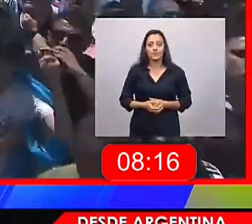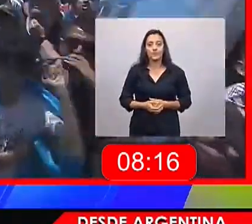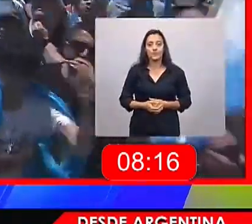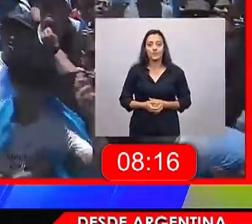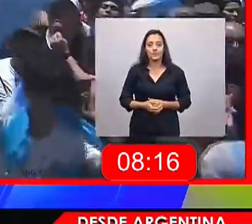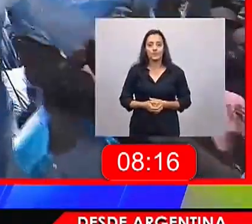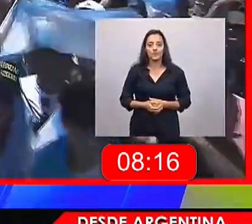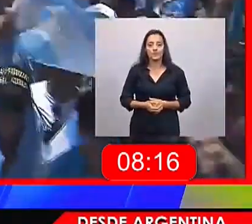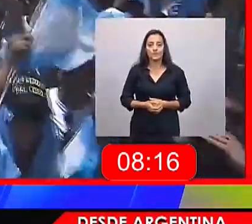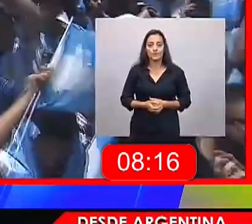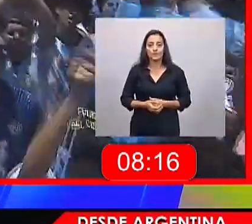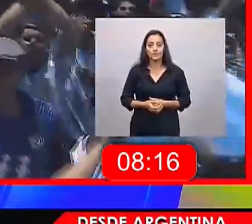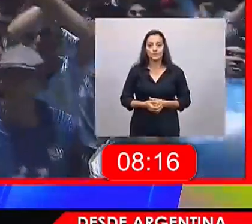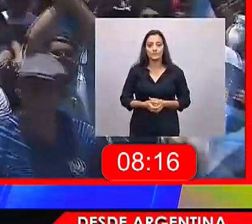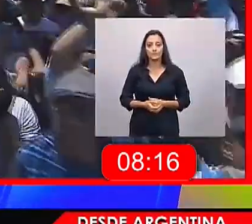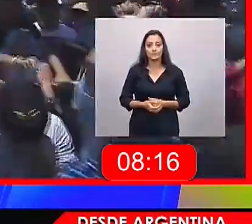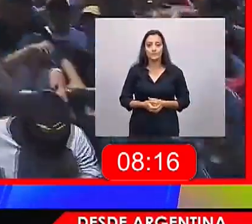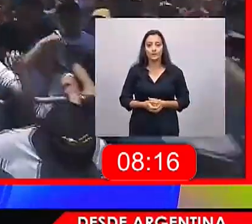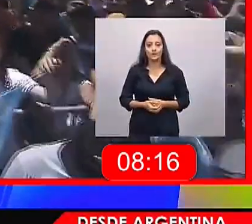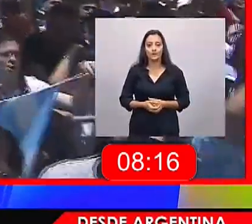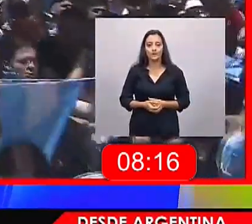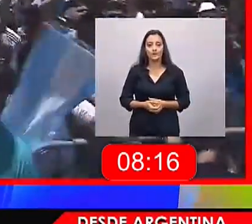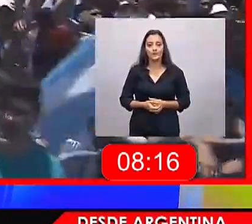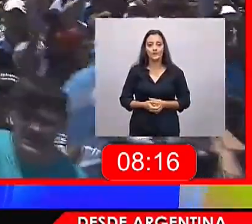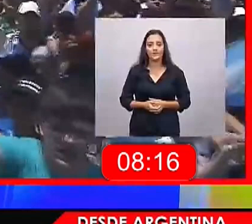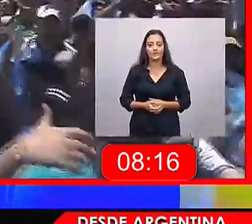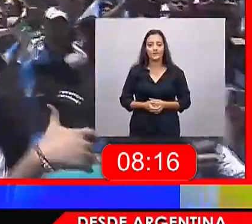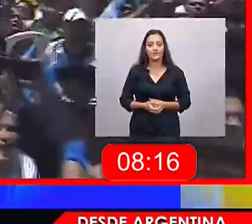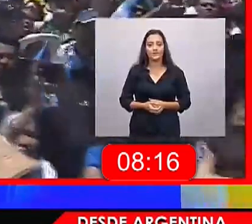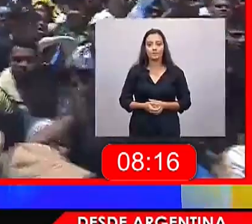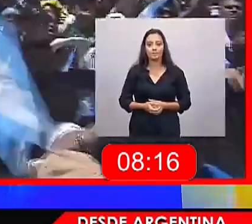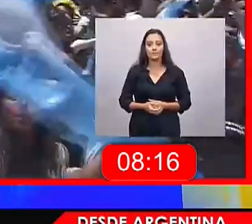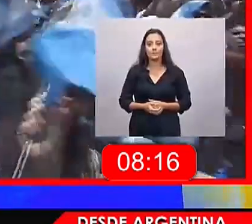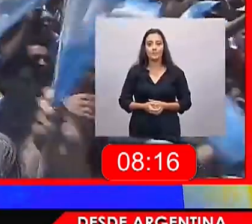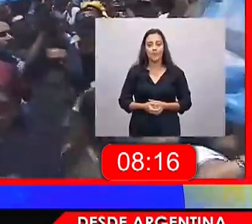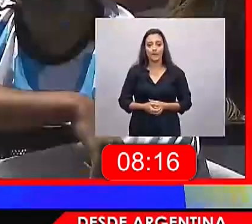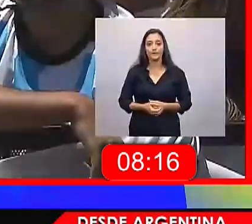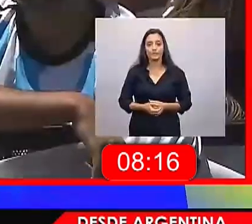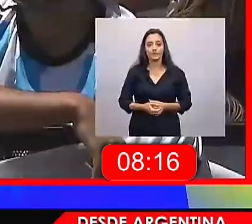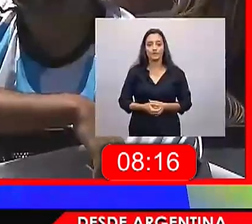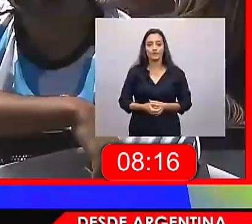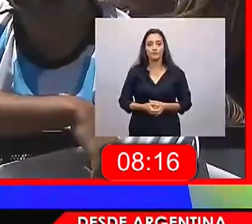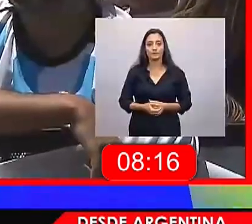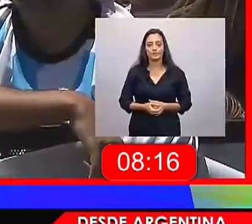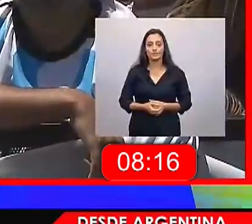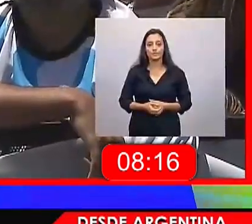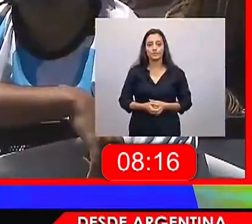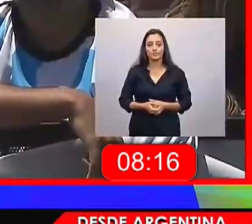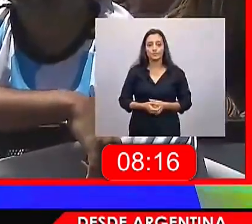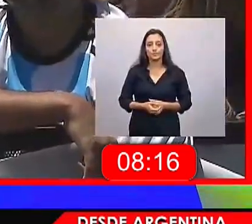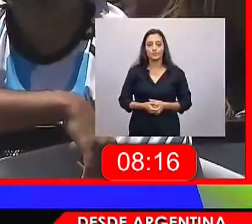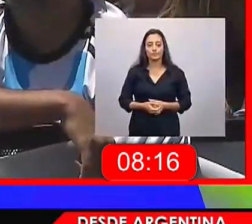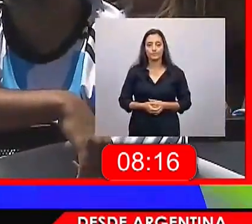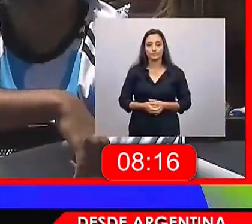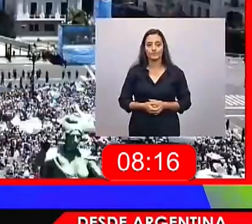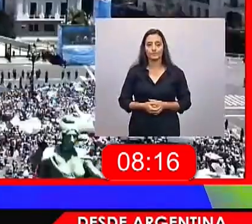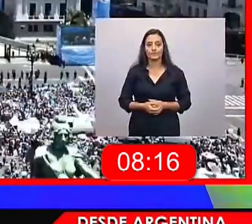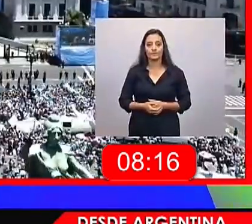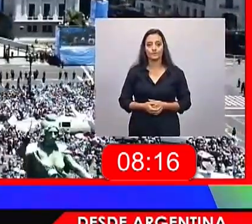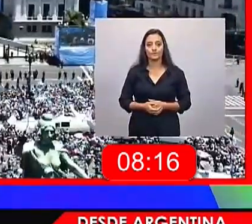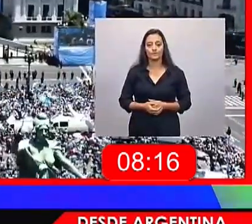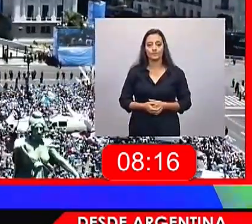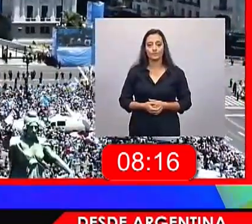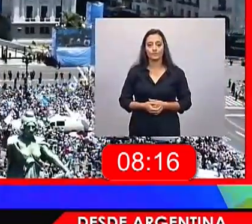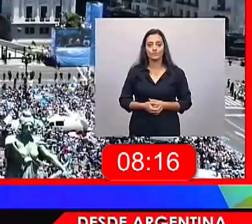mejor la situación de los más necesitados. Pero que hay que hacer cambios que son